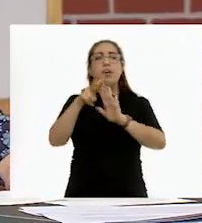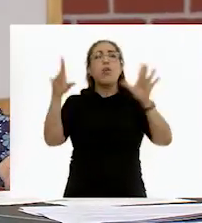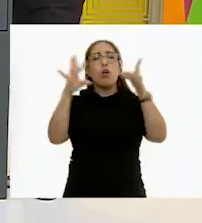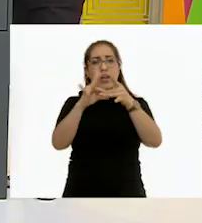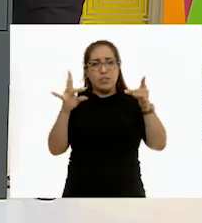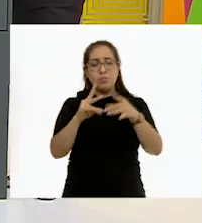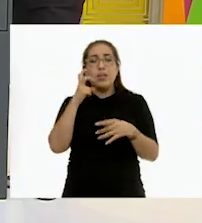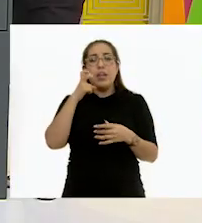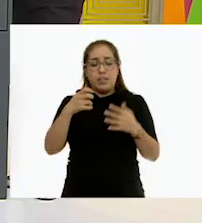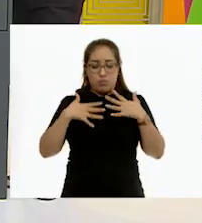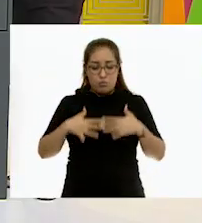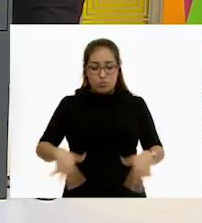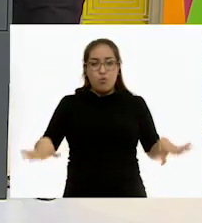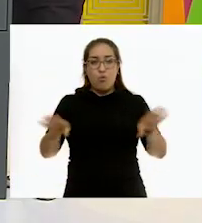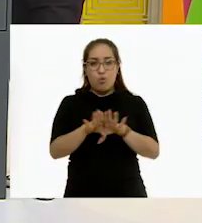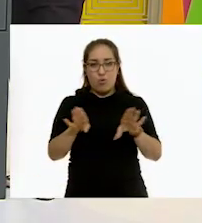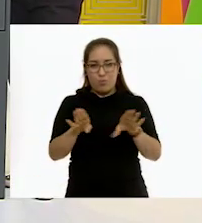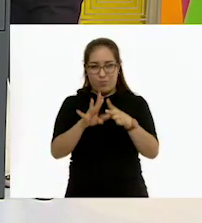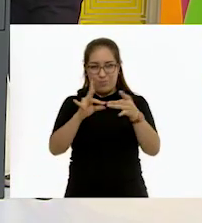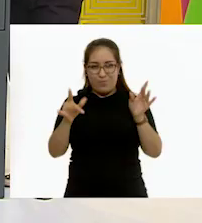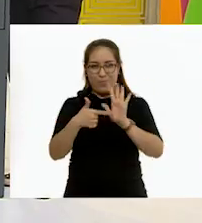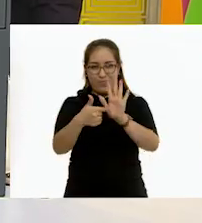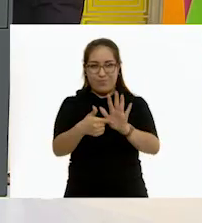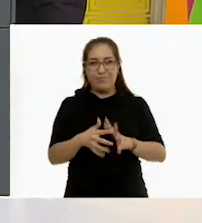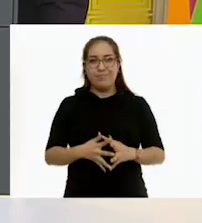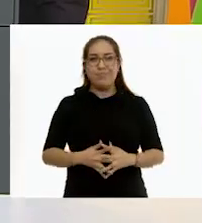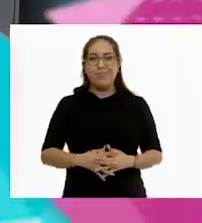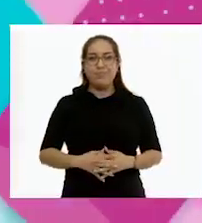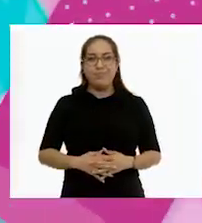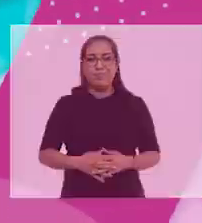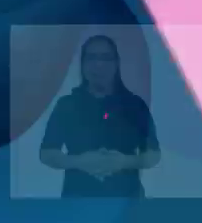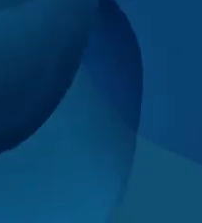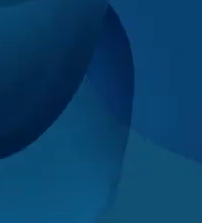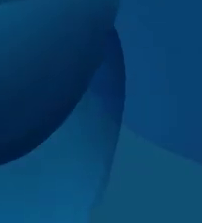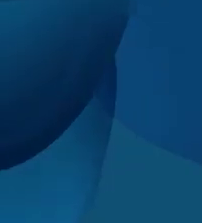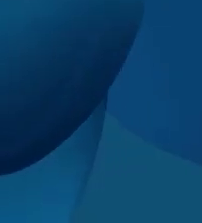eso, vistiendo la escena. Vamos a verlo.